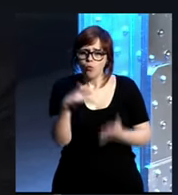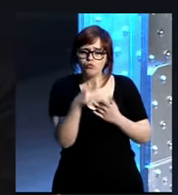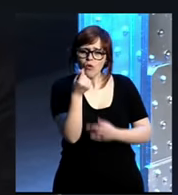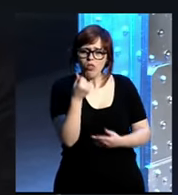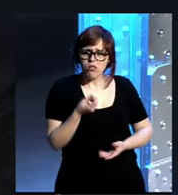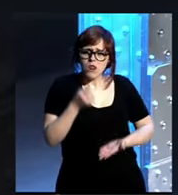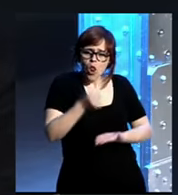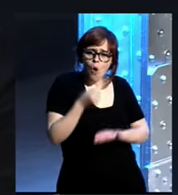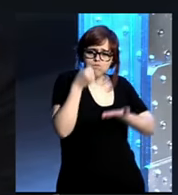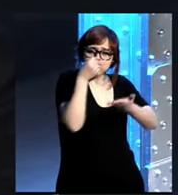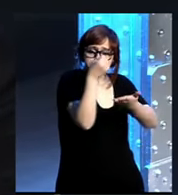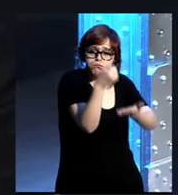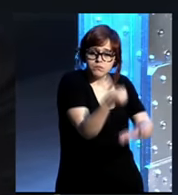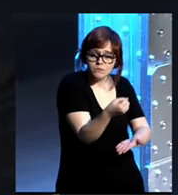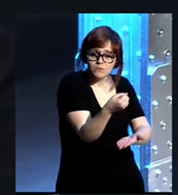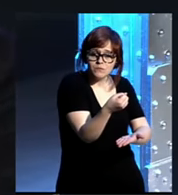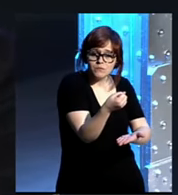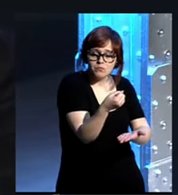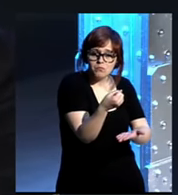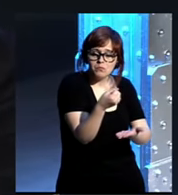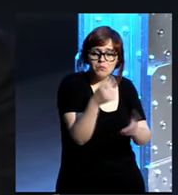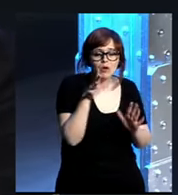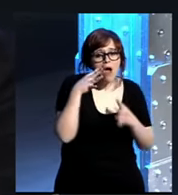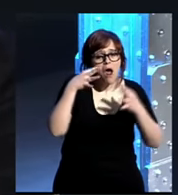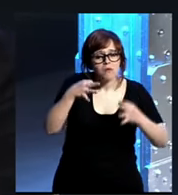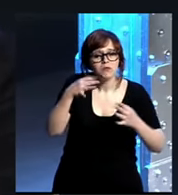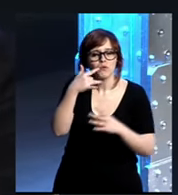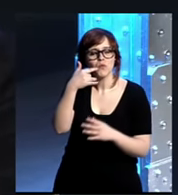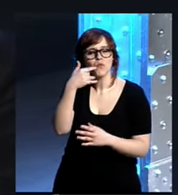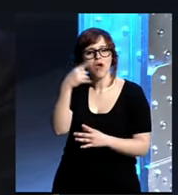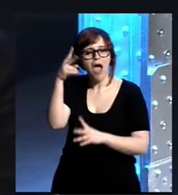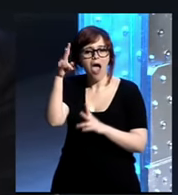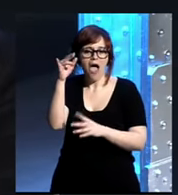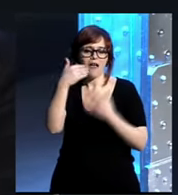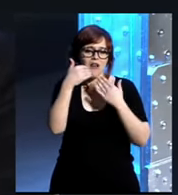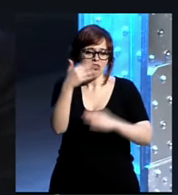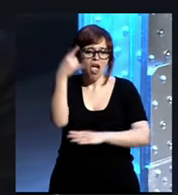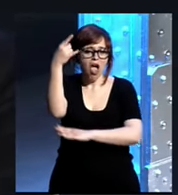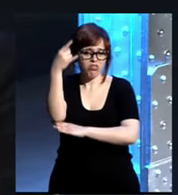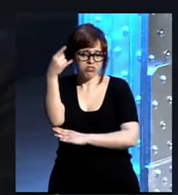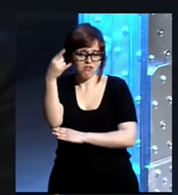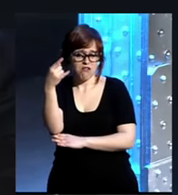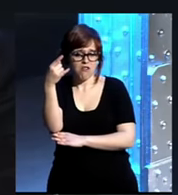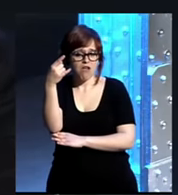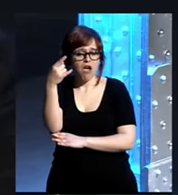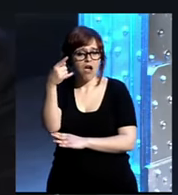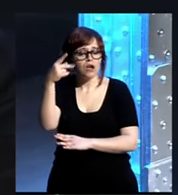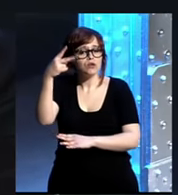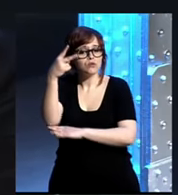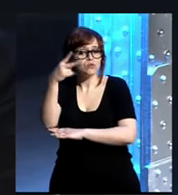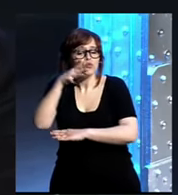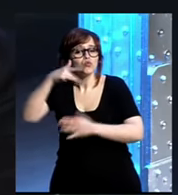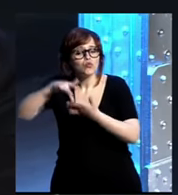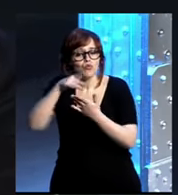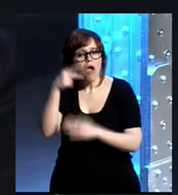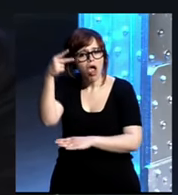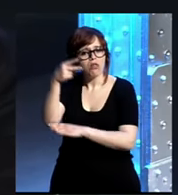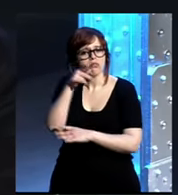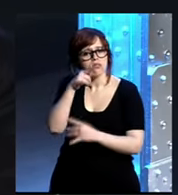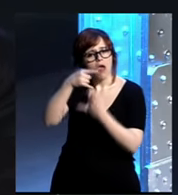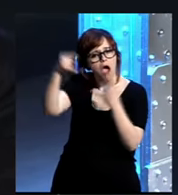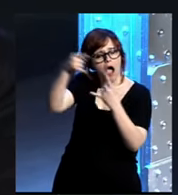eso da cobertura a un montón de pueblos de allí, la antena es autosostenible porque muchos de los señores que viven allí tienen móvil y con ello están viviendo.